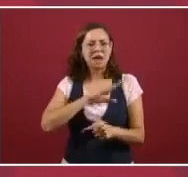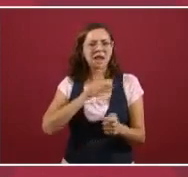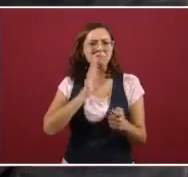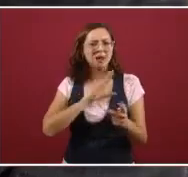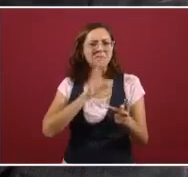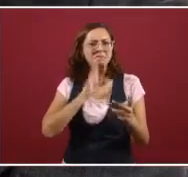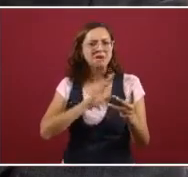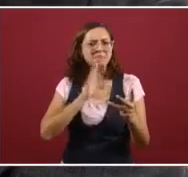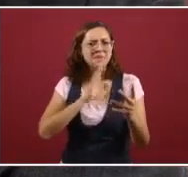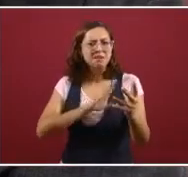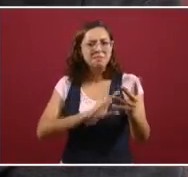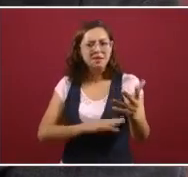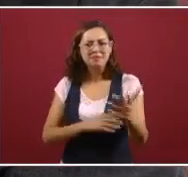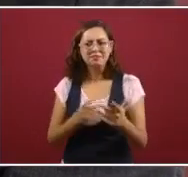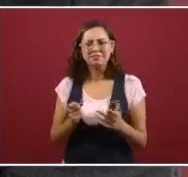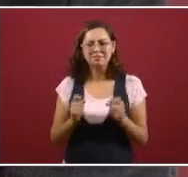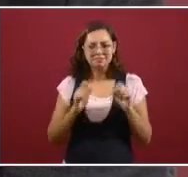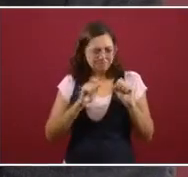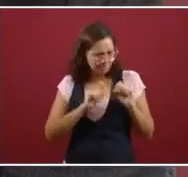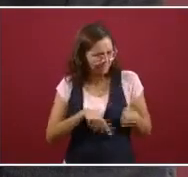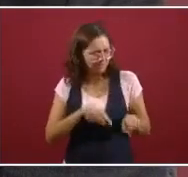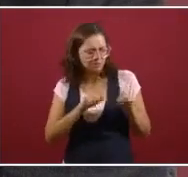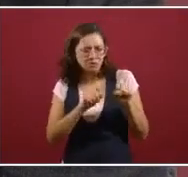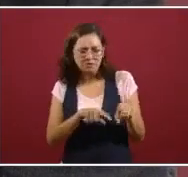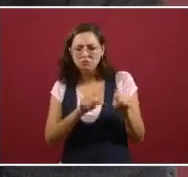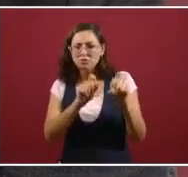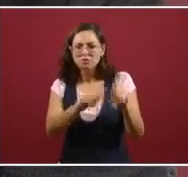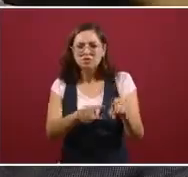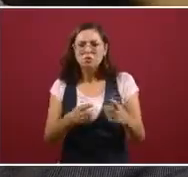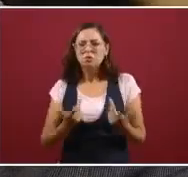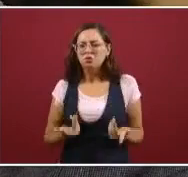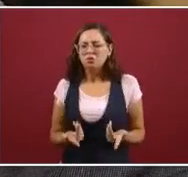sobre casos parecidos.